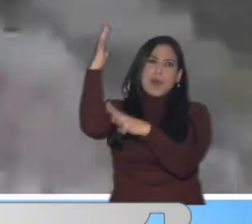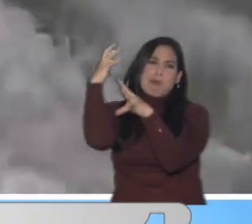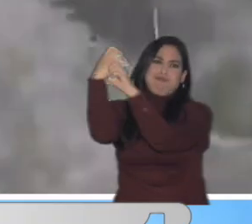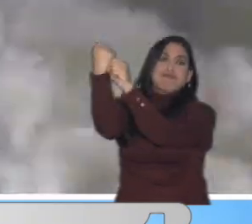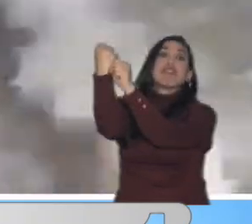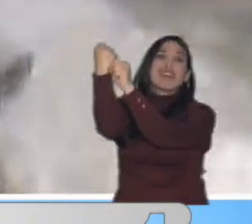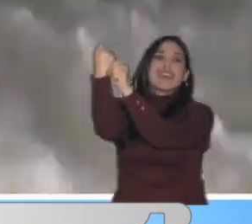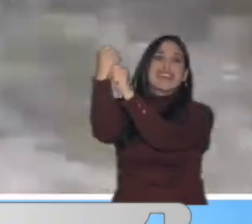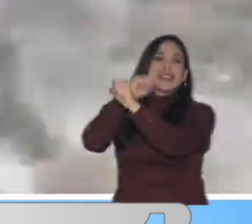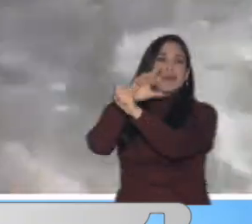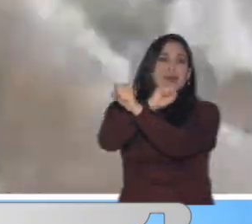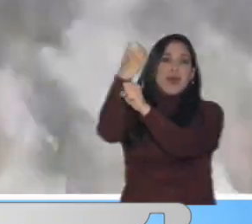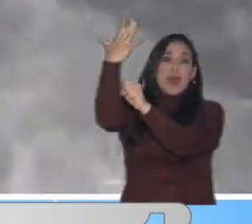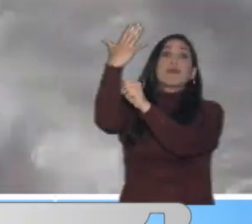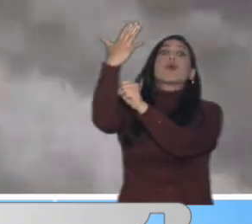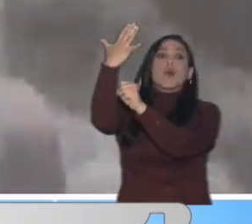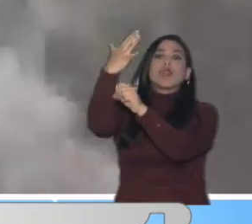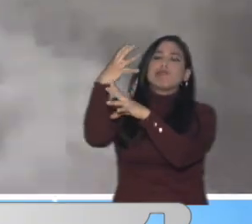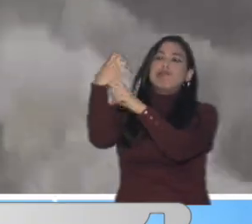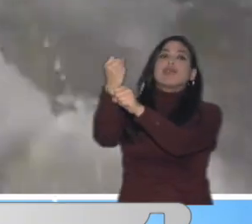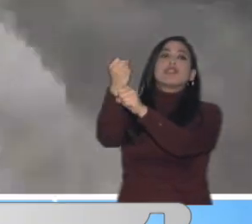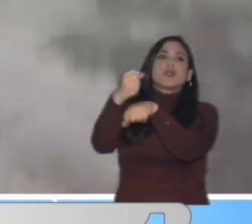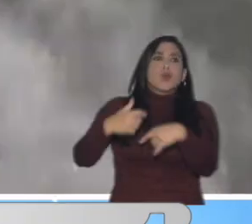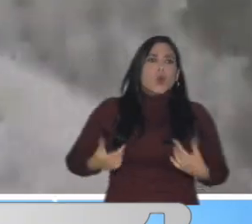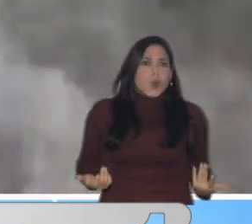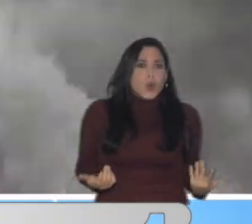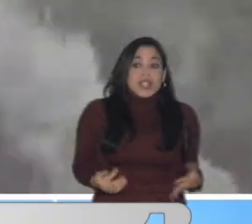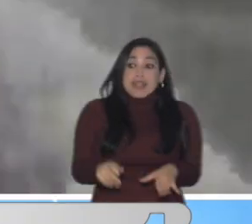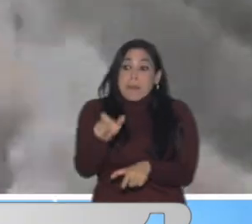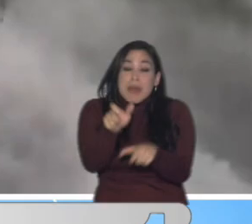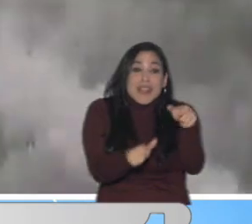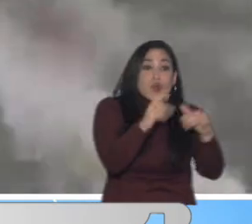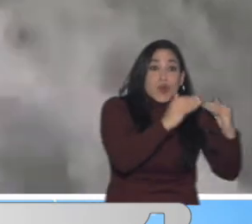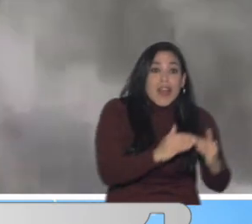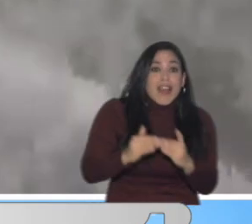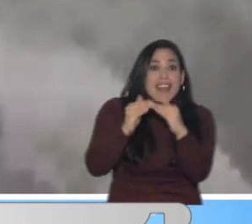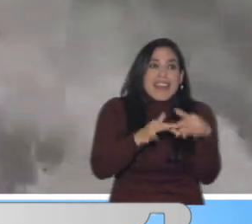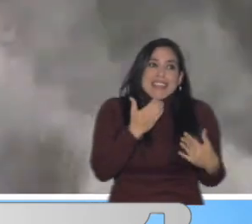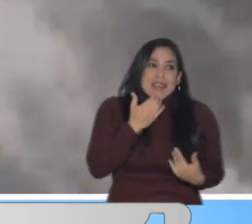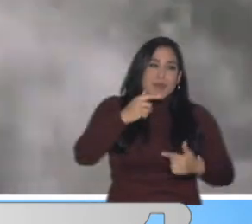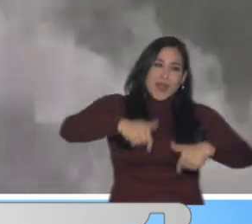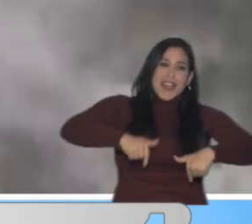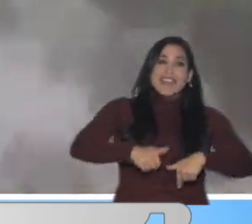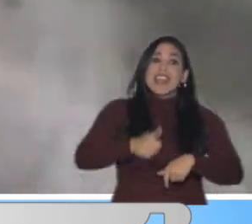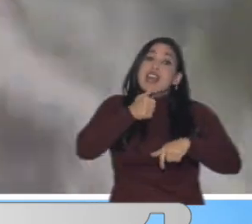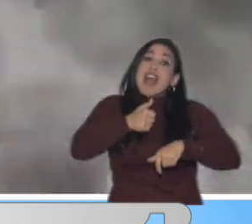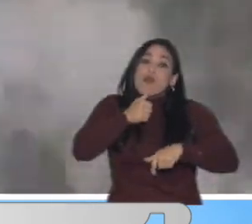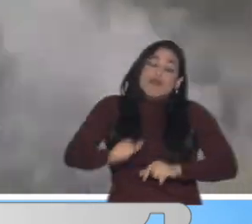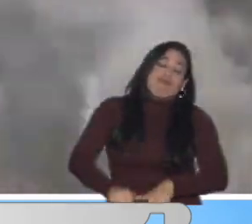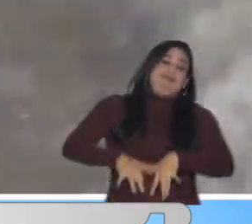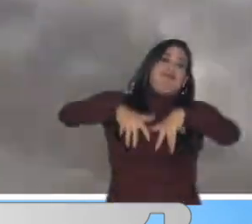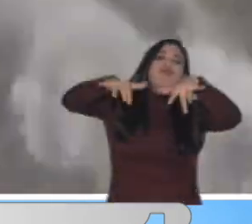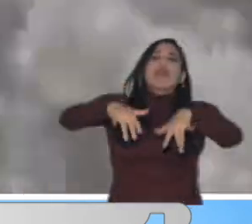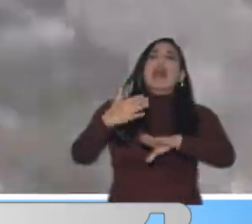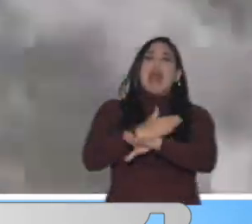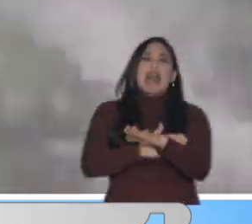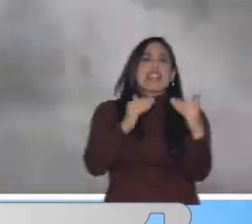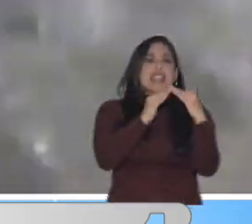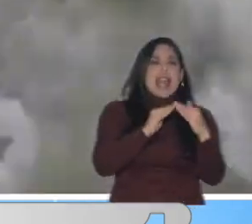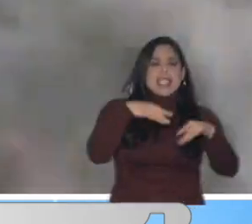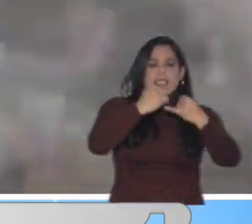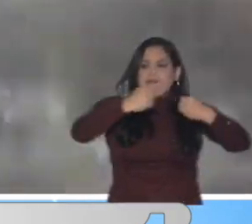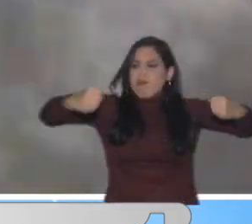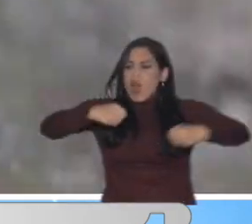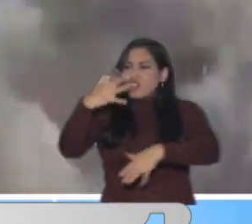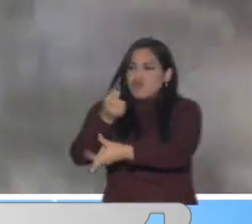de mamón que está ahí. Y pues los vecinos, como aquí cuando el arroyo se crece, ya ellos se preparan con cabullas